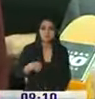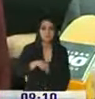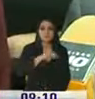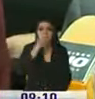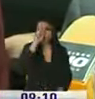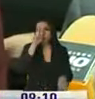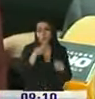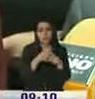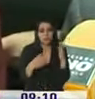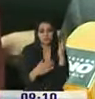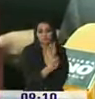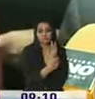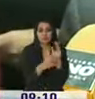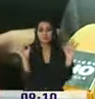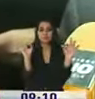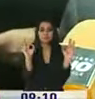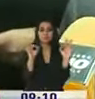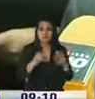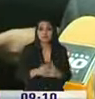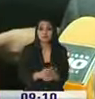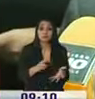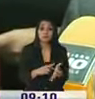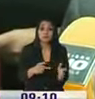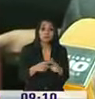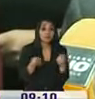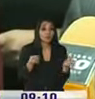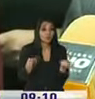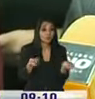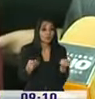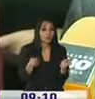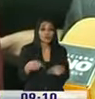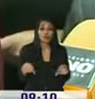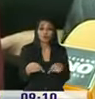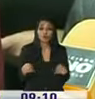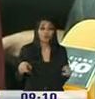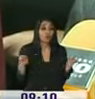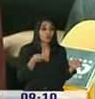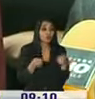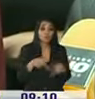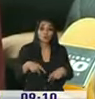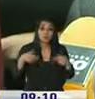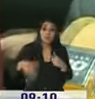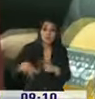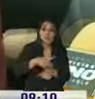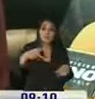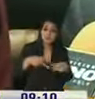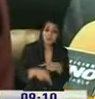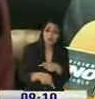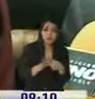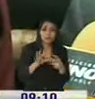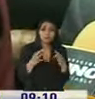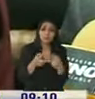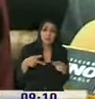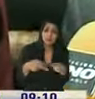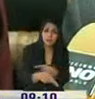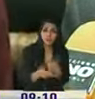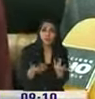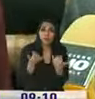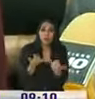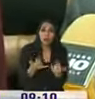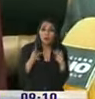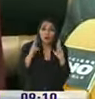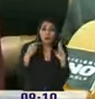ese dispositivo porque está monitoreado, está siendo interrumpido en su entorno familiar. Hoy esperemos pues que